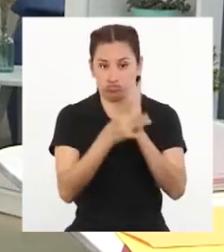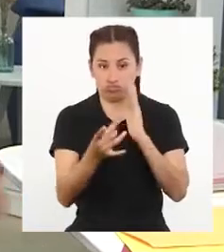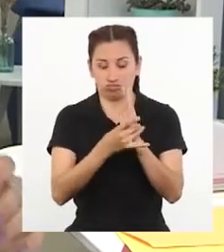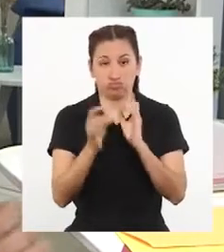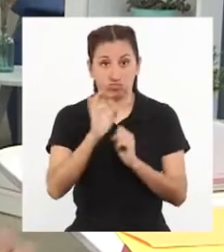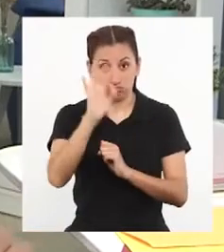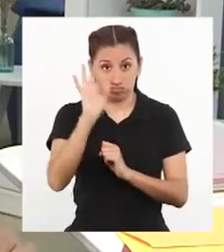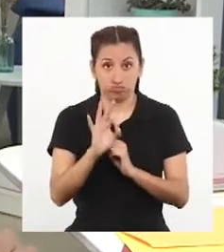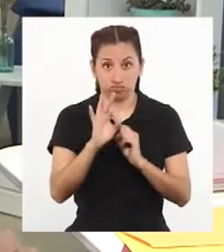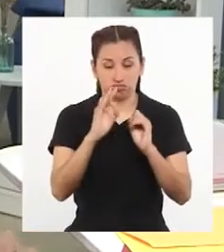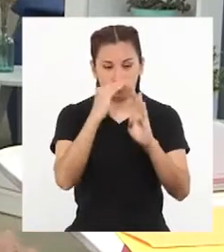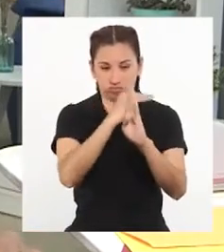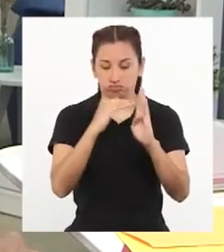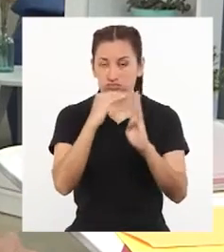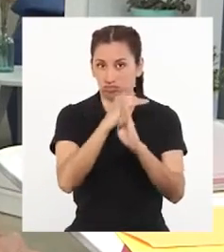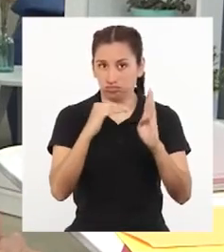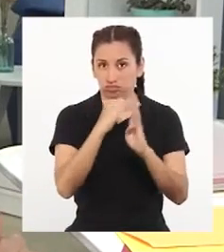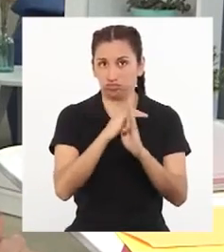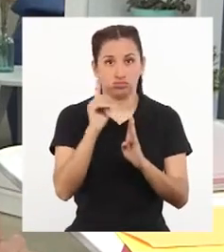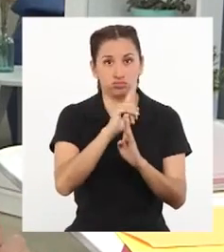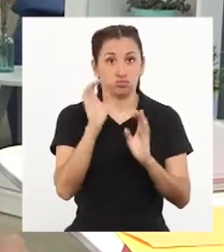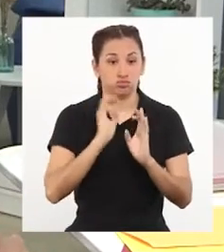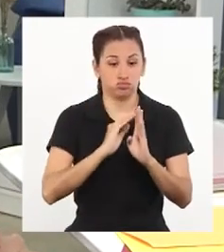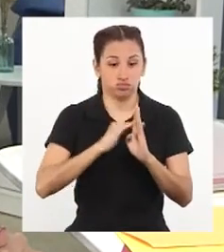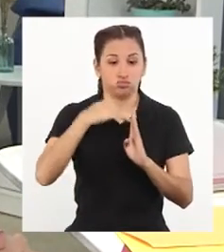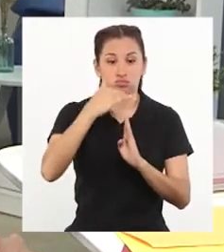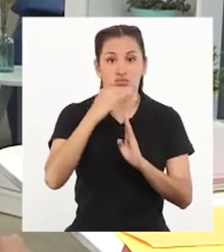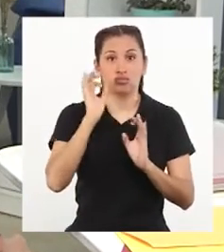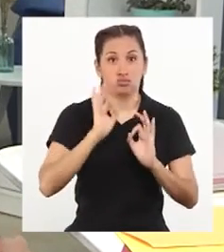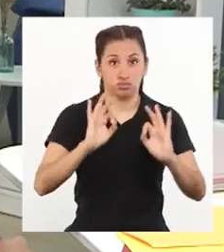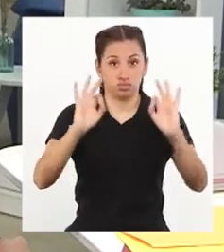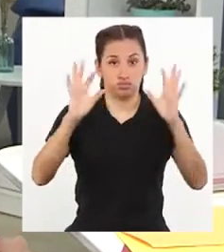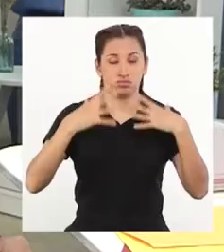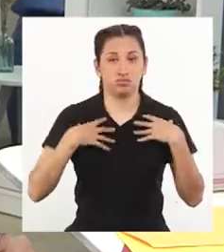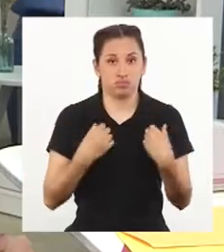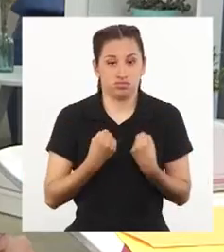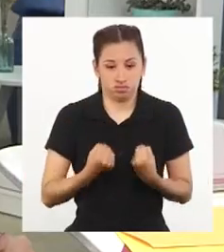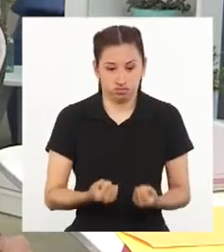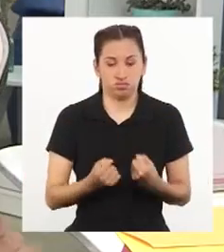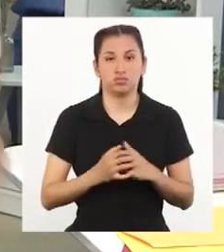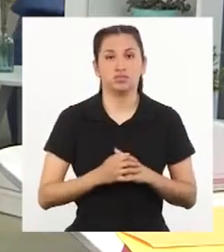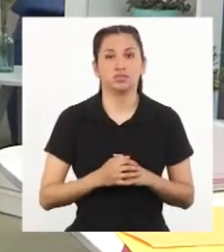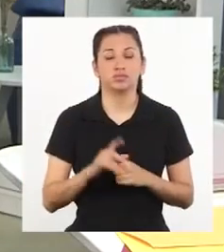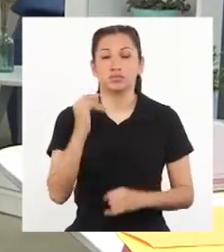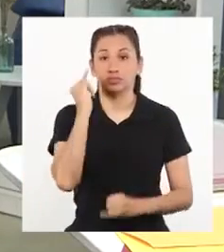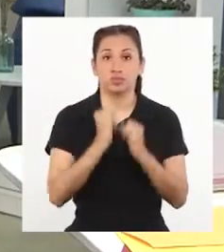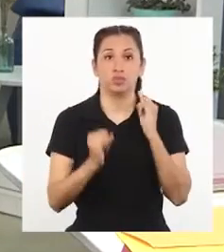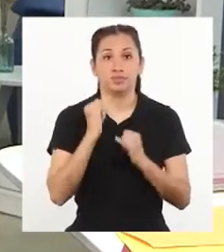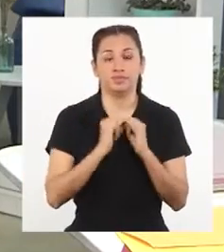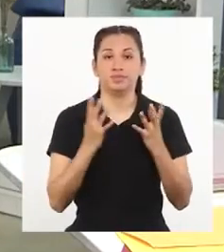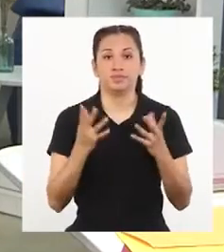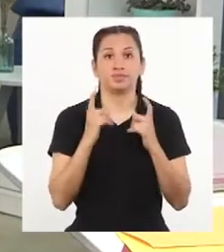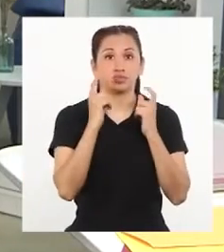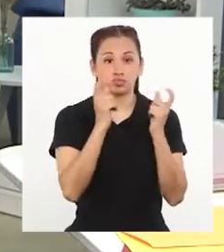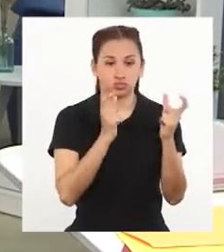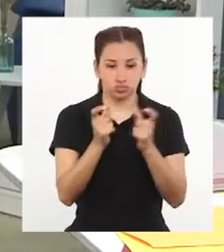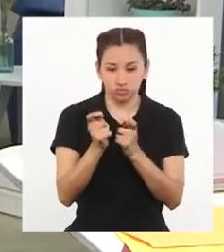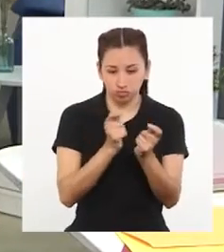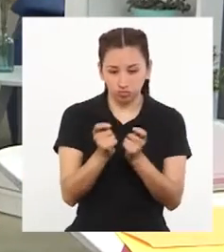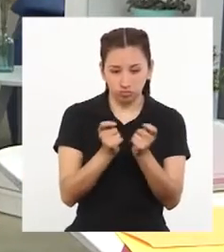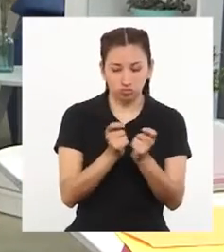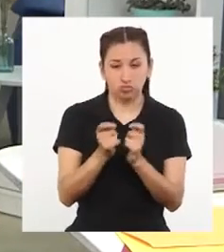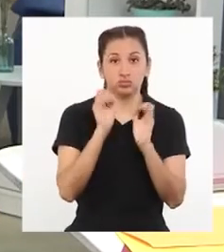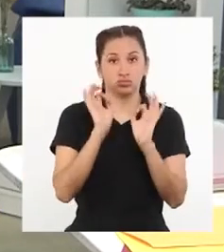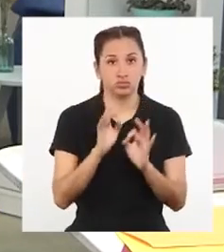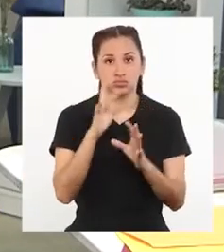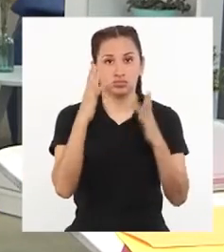porcentaje de grasa corporal en proporciones no peligrosas al bienestar. Y el último era